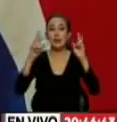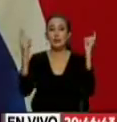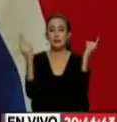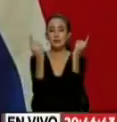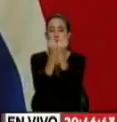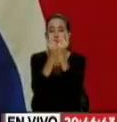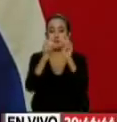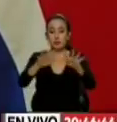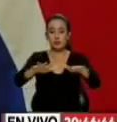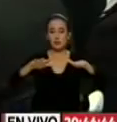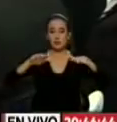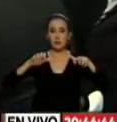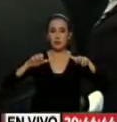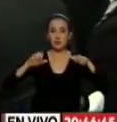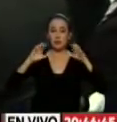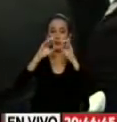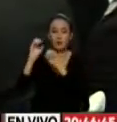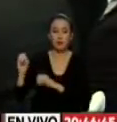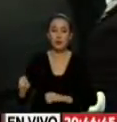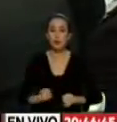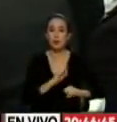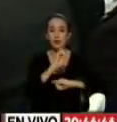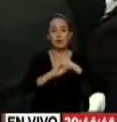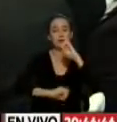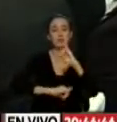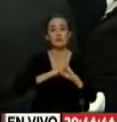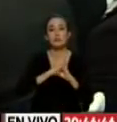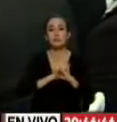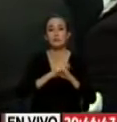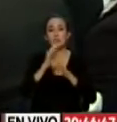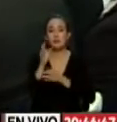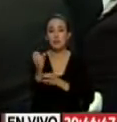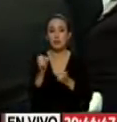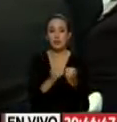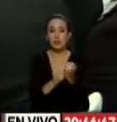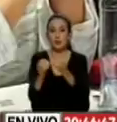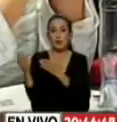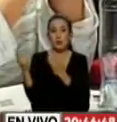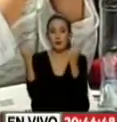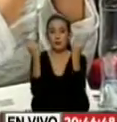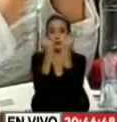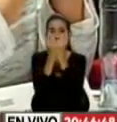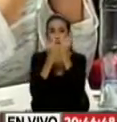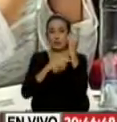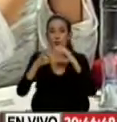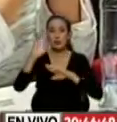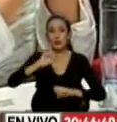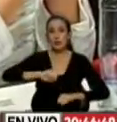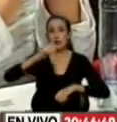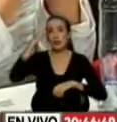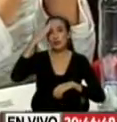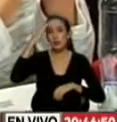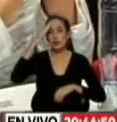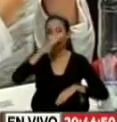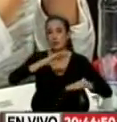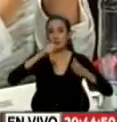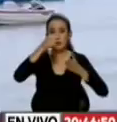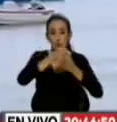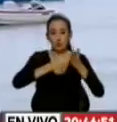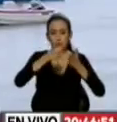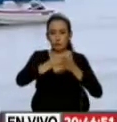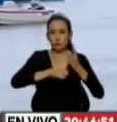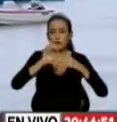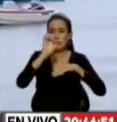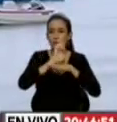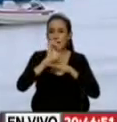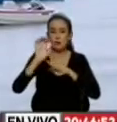la región. El organismo internacional, a través de su Oficina contra la Droga y el Delito, reconoció este miércoles los esfuerzos de Ecuador